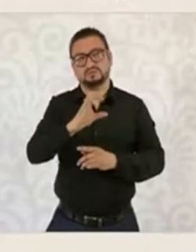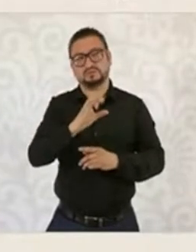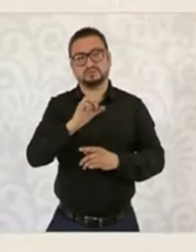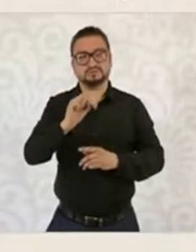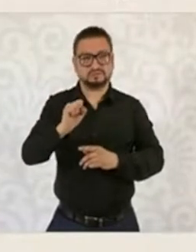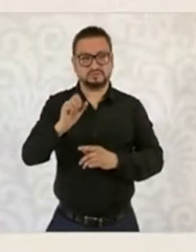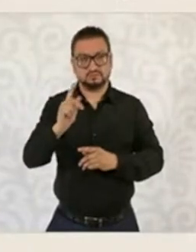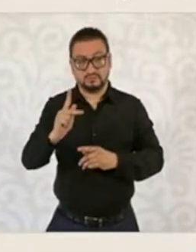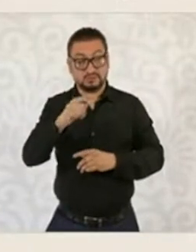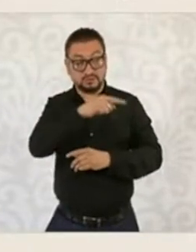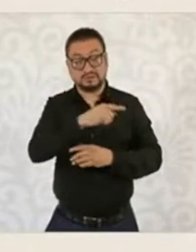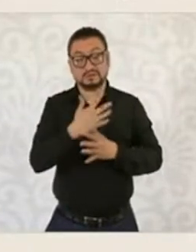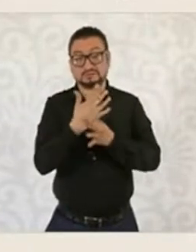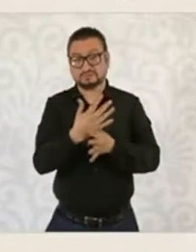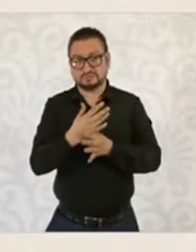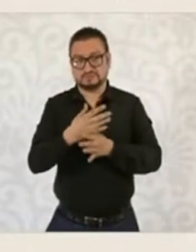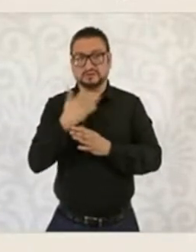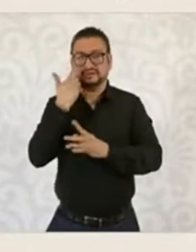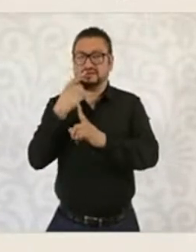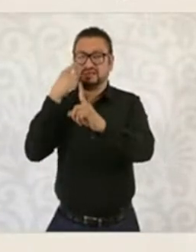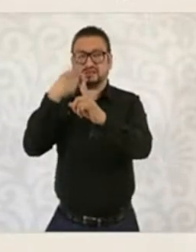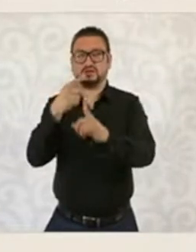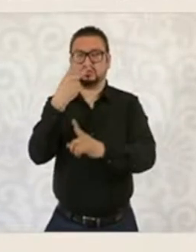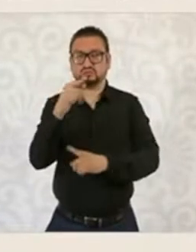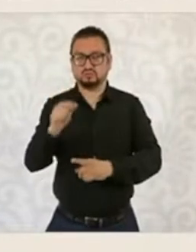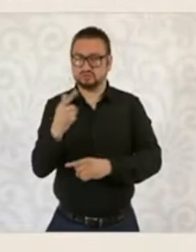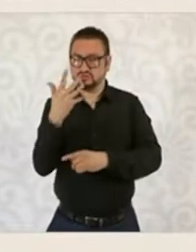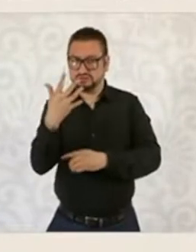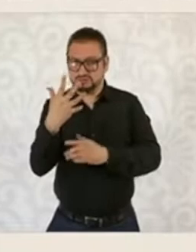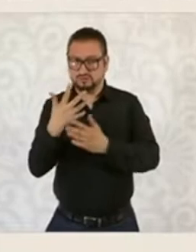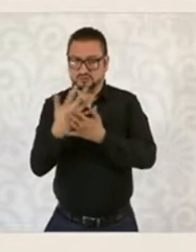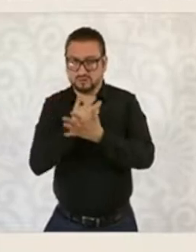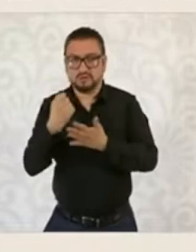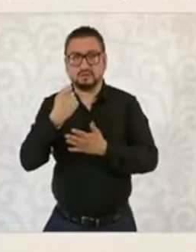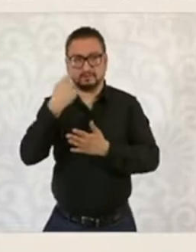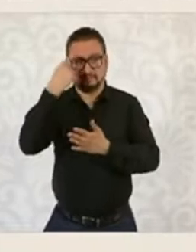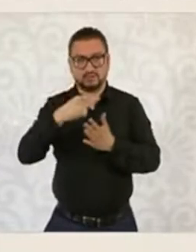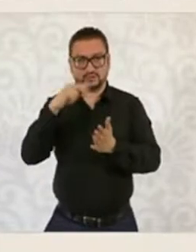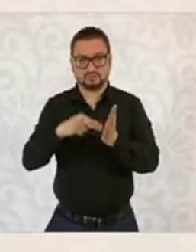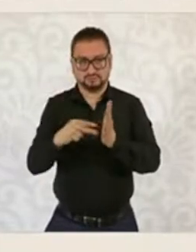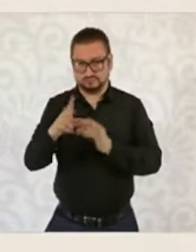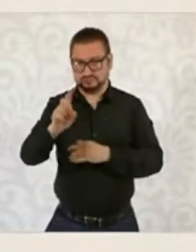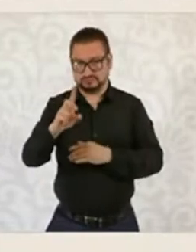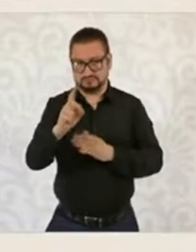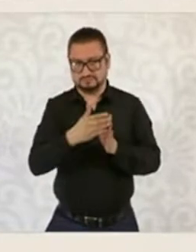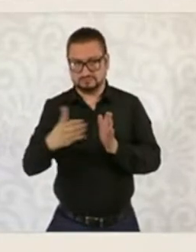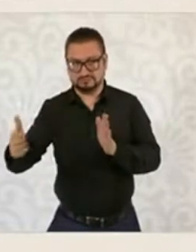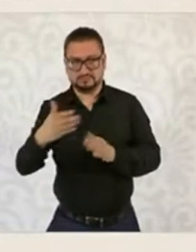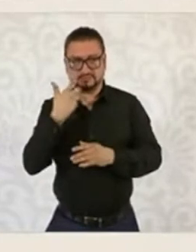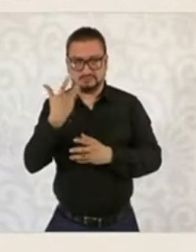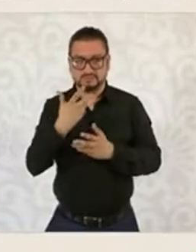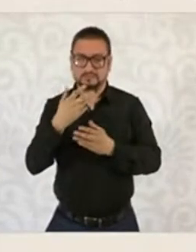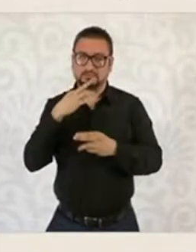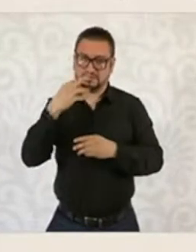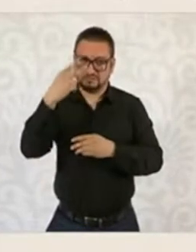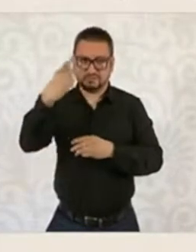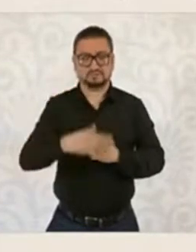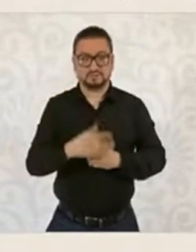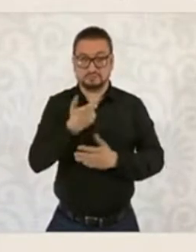decirlo, tenemos que llegar a las 2.5 canastas, esto para el año 2030.